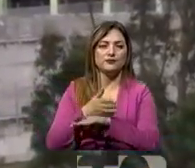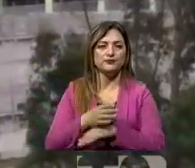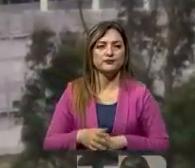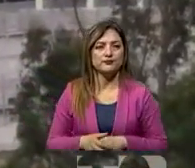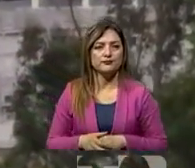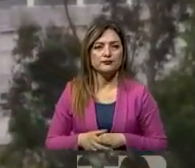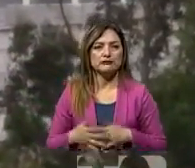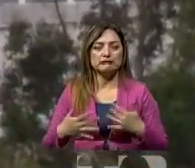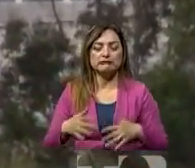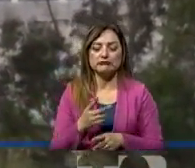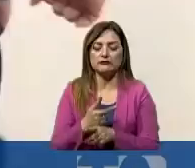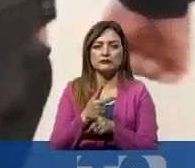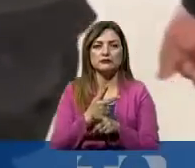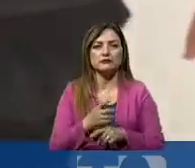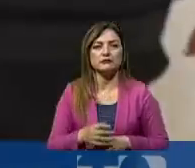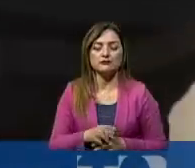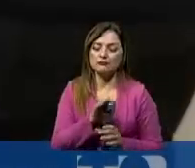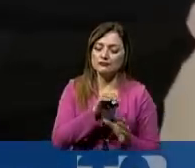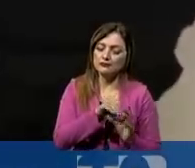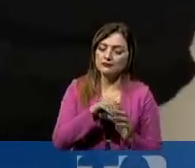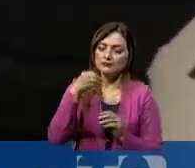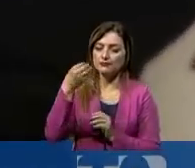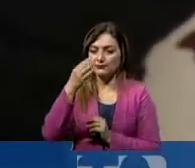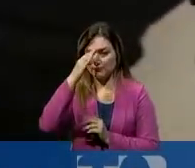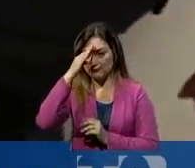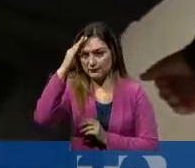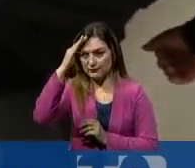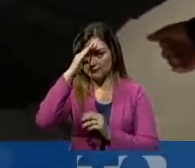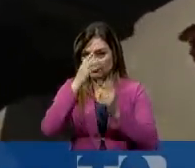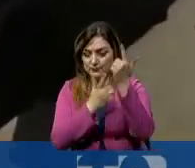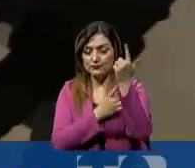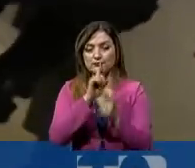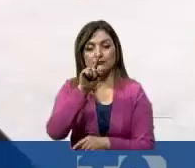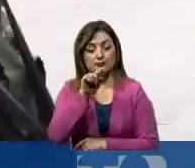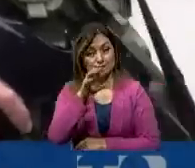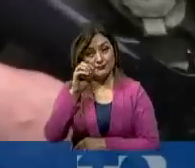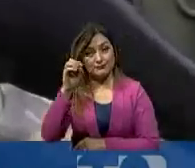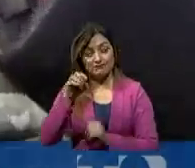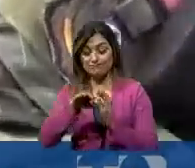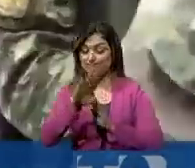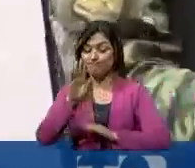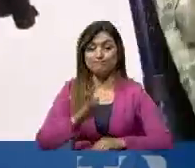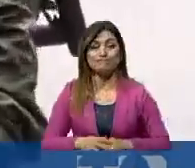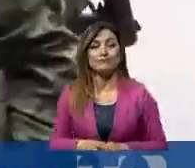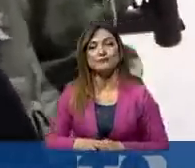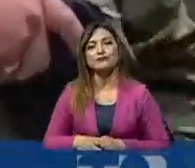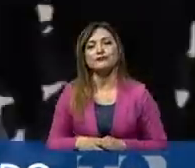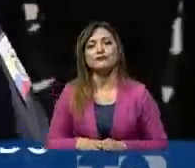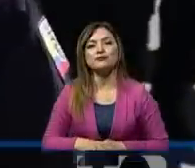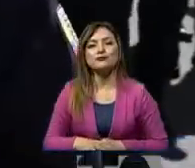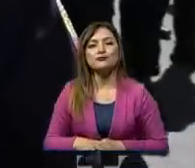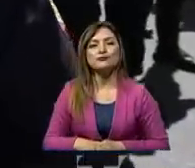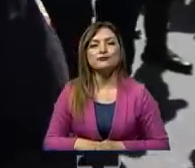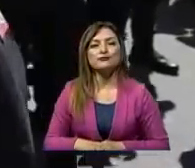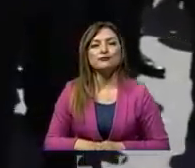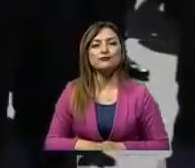se mantiene. Por ello, existen tanto al interior como al exterior más de 1.500 policías y militares. En